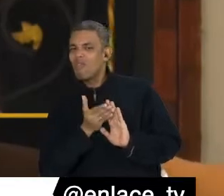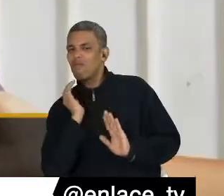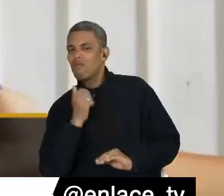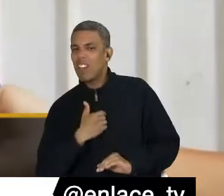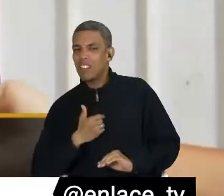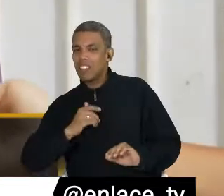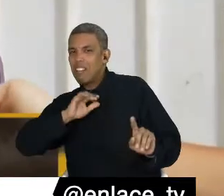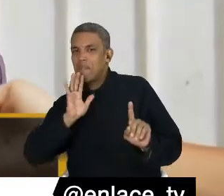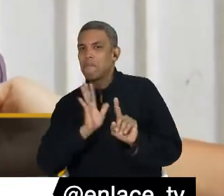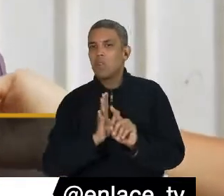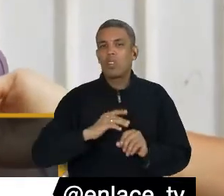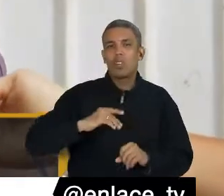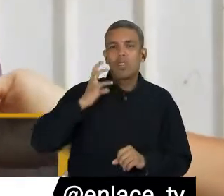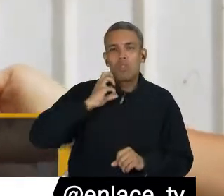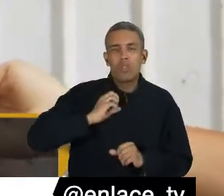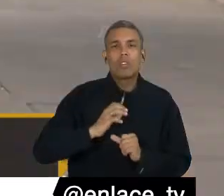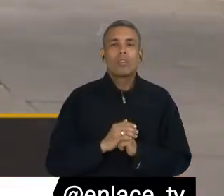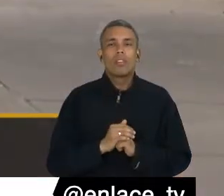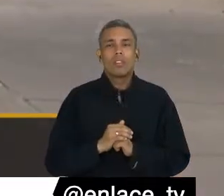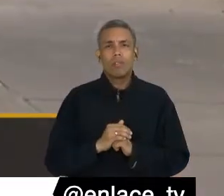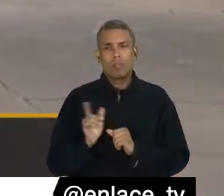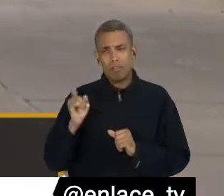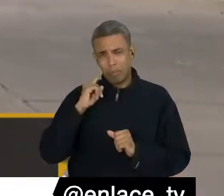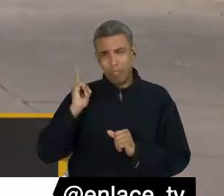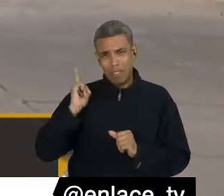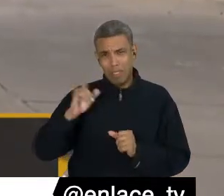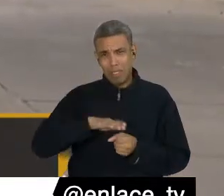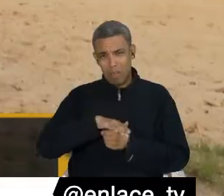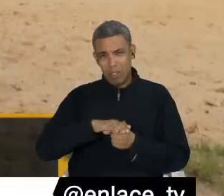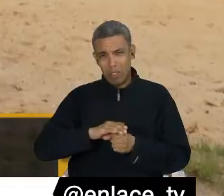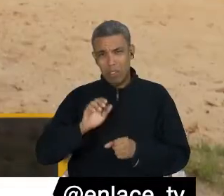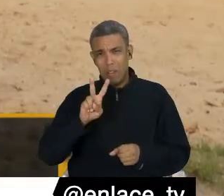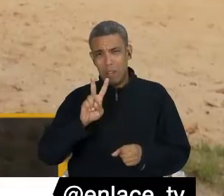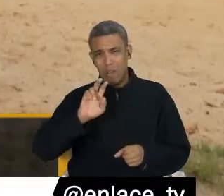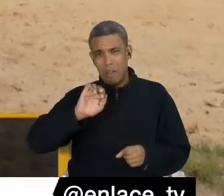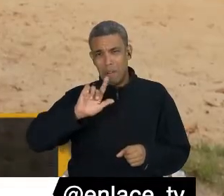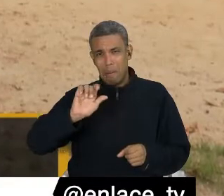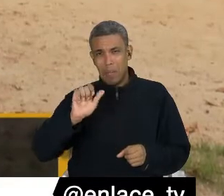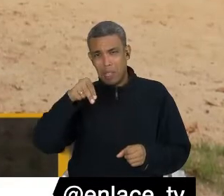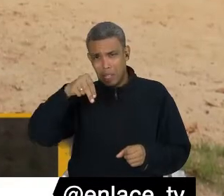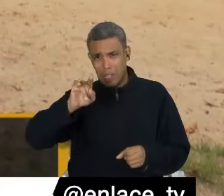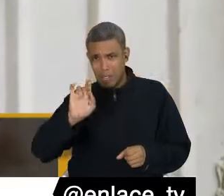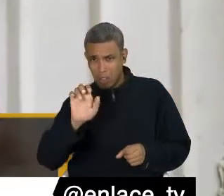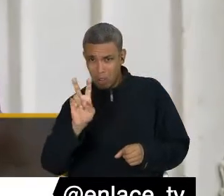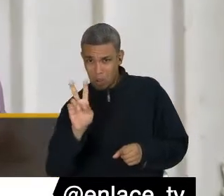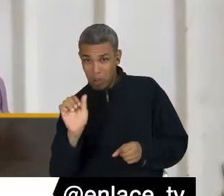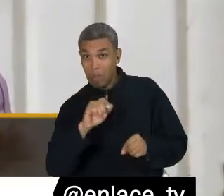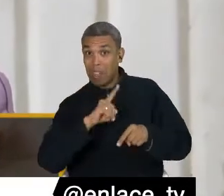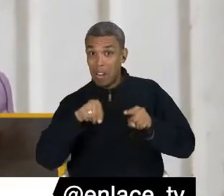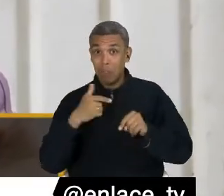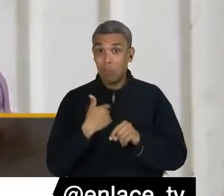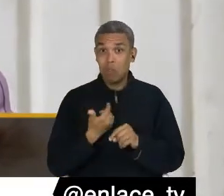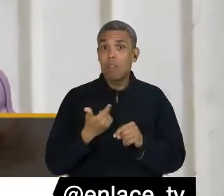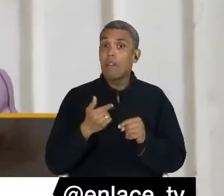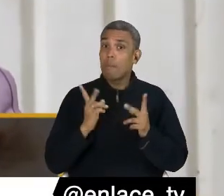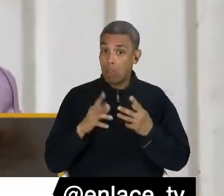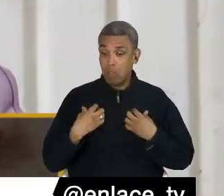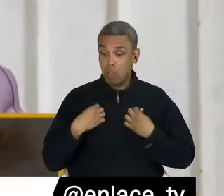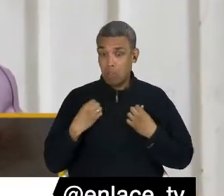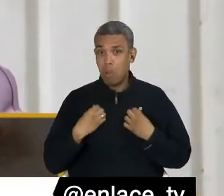indefensión. Esta líder comunal del barrio Villanueva asegura que en su sector han desnudado incluso a personas para robarlas. Dentro del barrio han habido